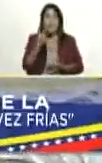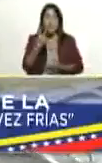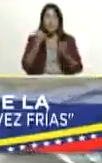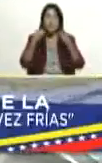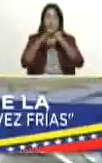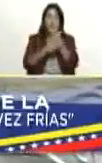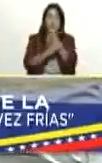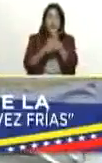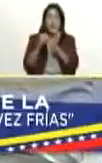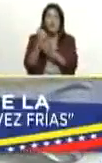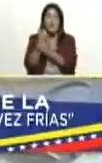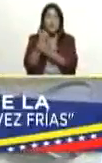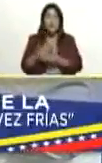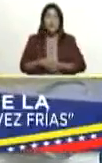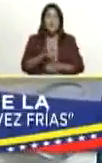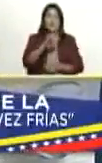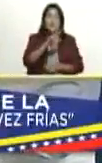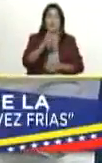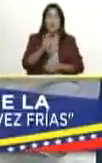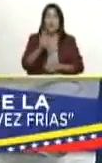fisioterapia,